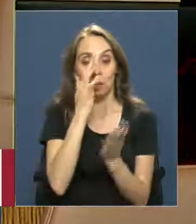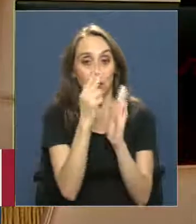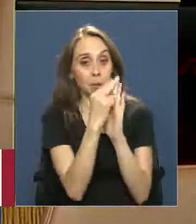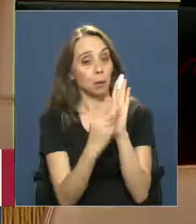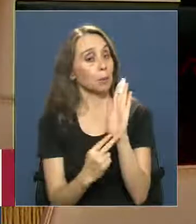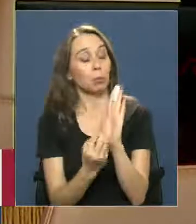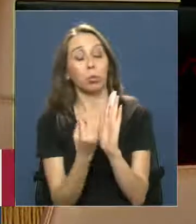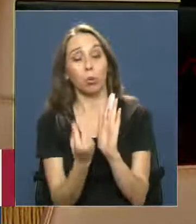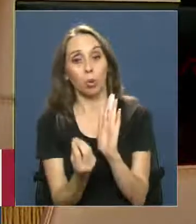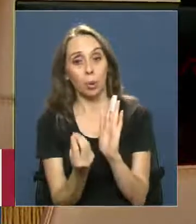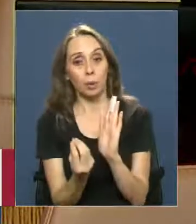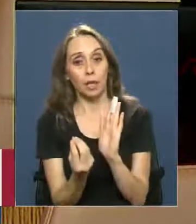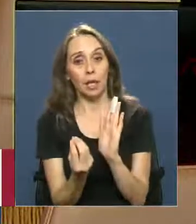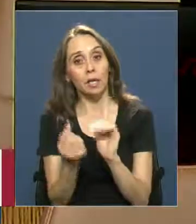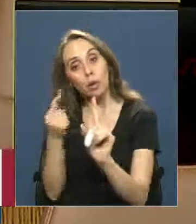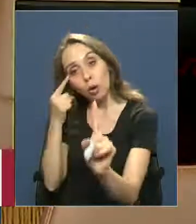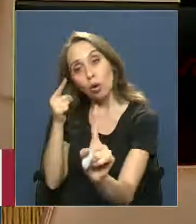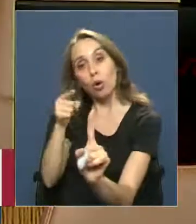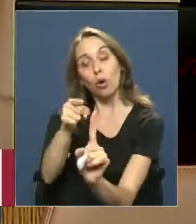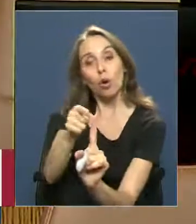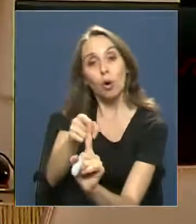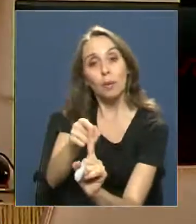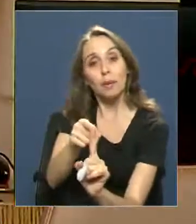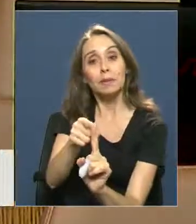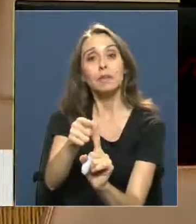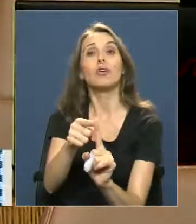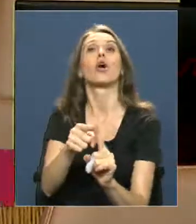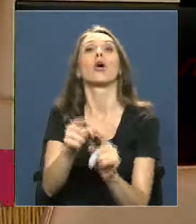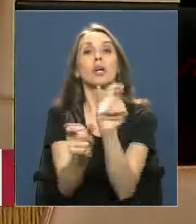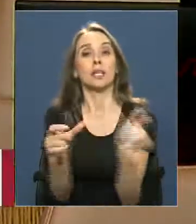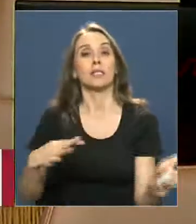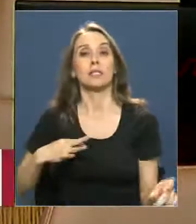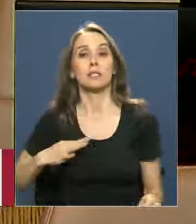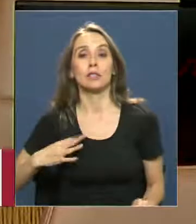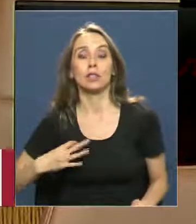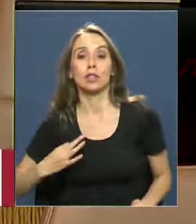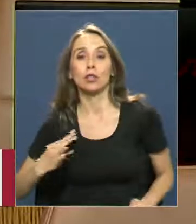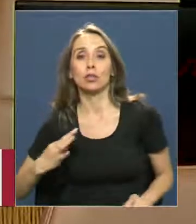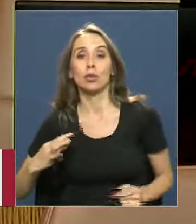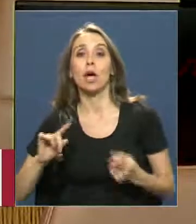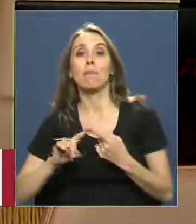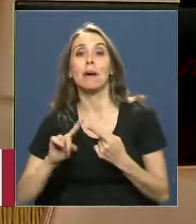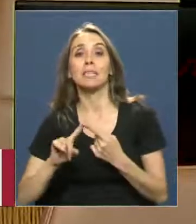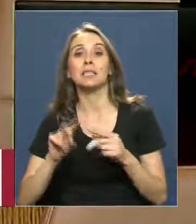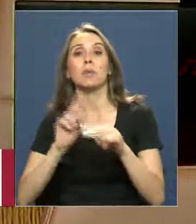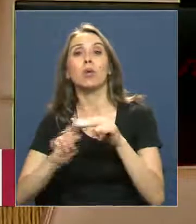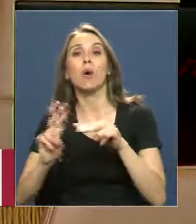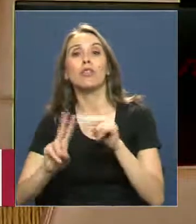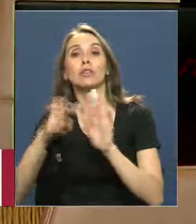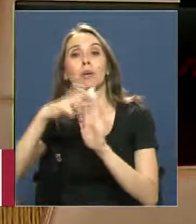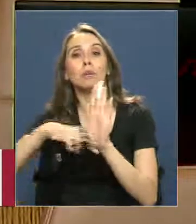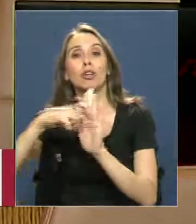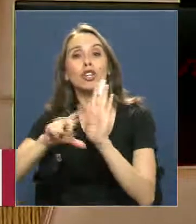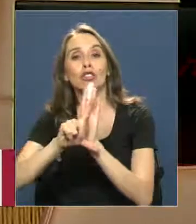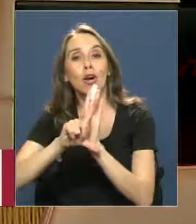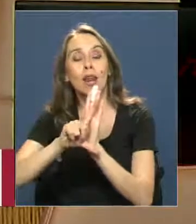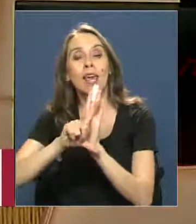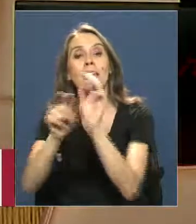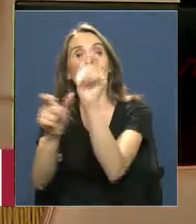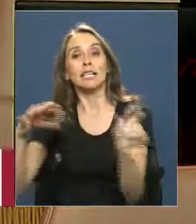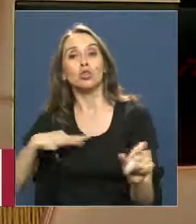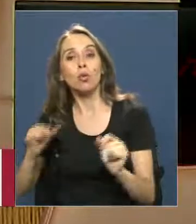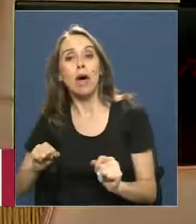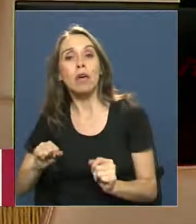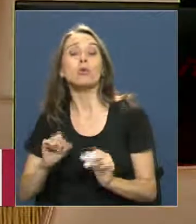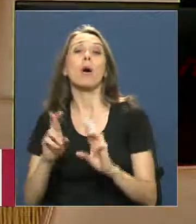bien. Va en dirección a la participación ciudadana directamente en las leyes, en la iniciativa legislativa popular,